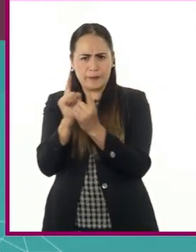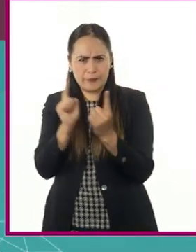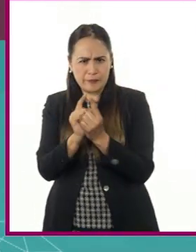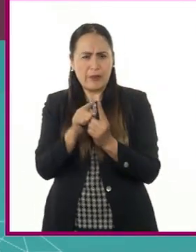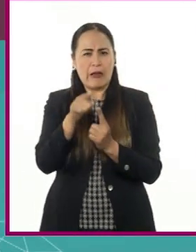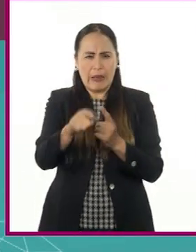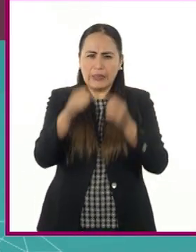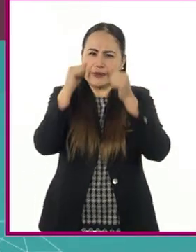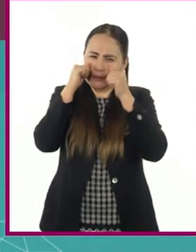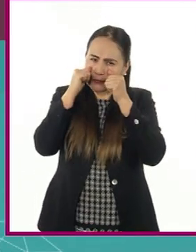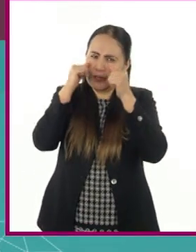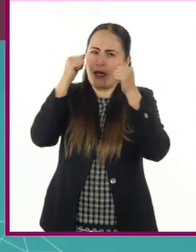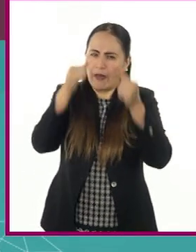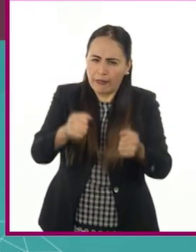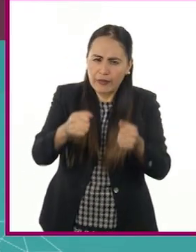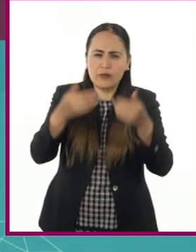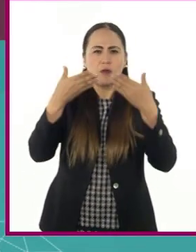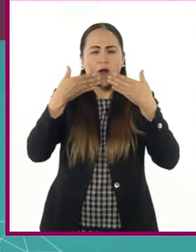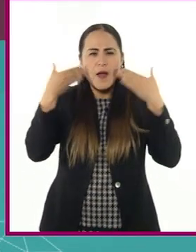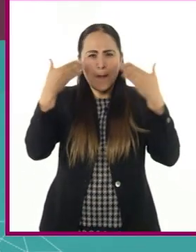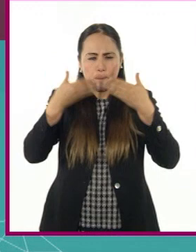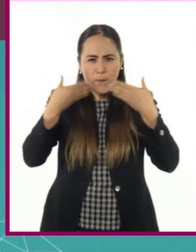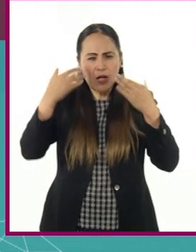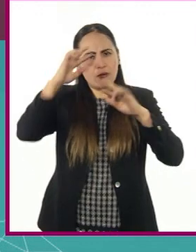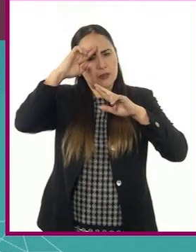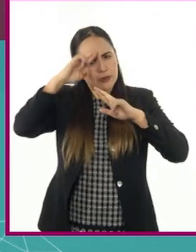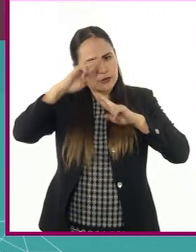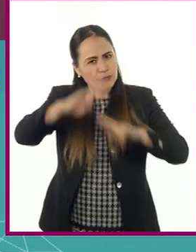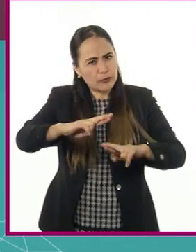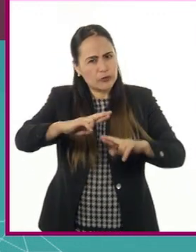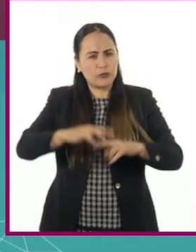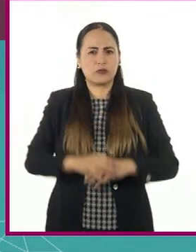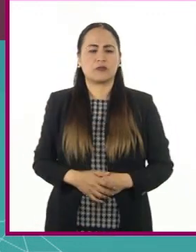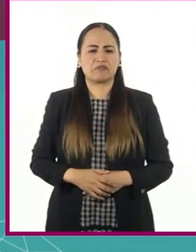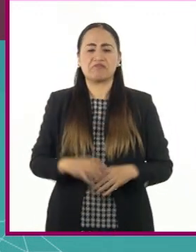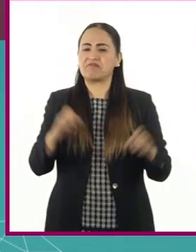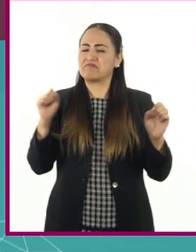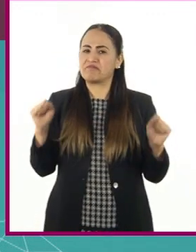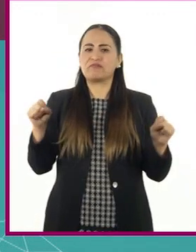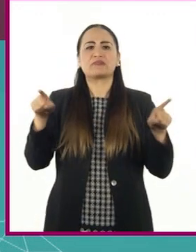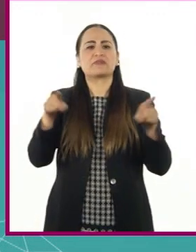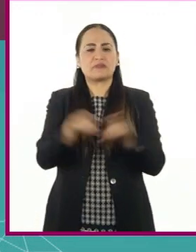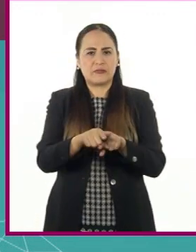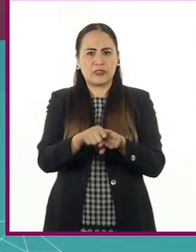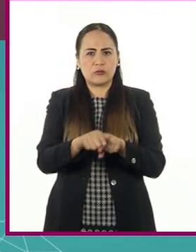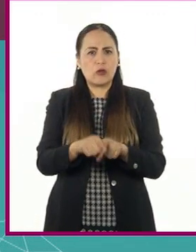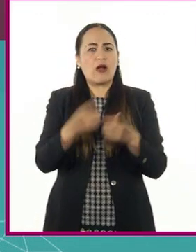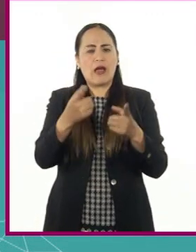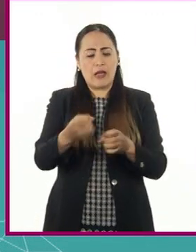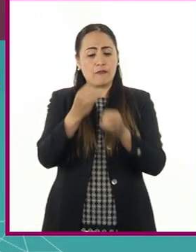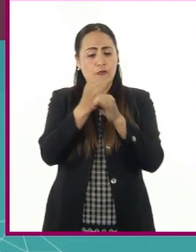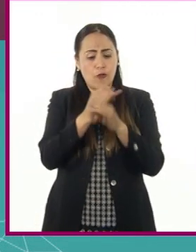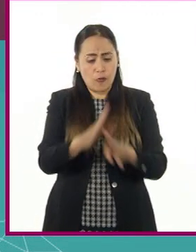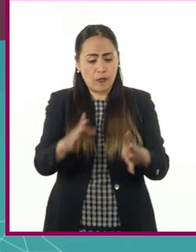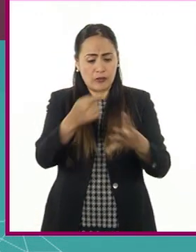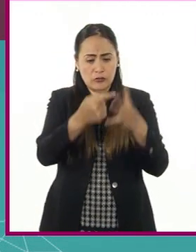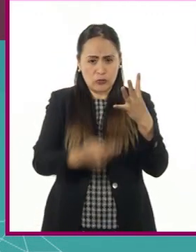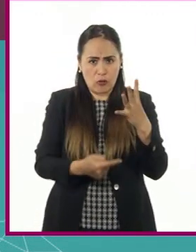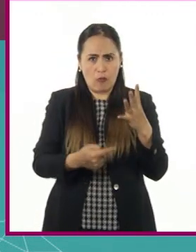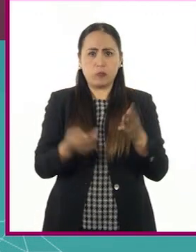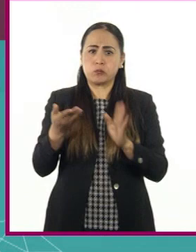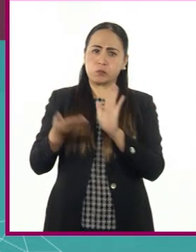ser atentos, amables y respetuosos, así como brindar la atención e información que se